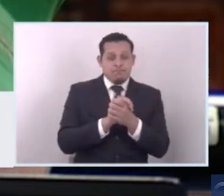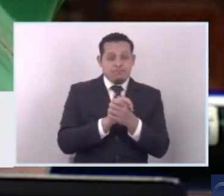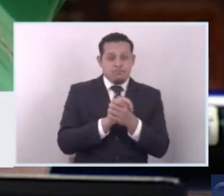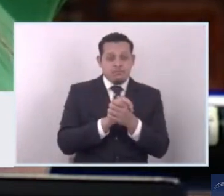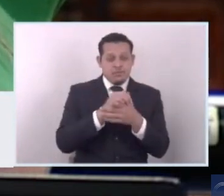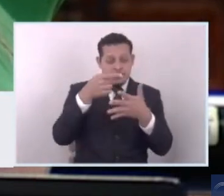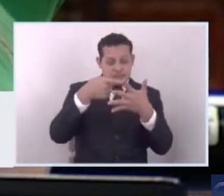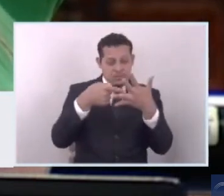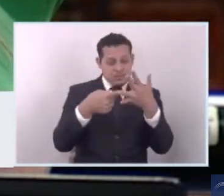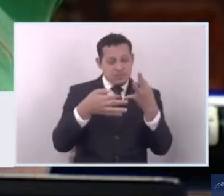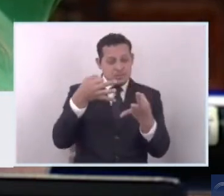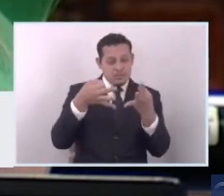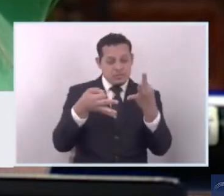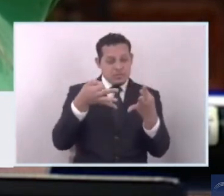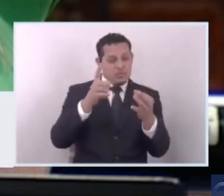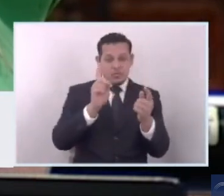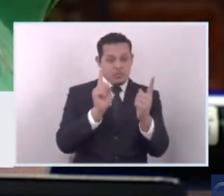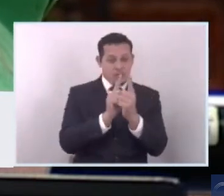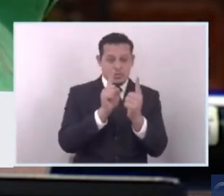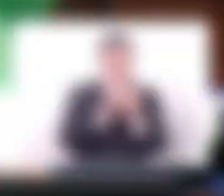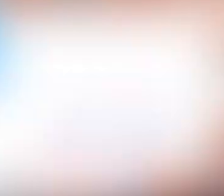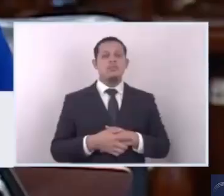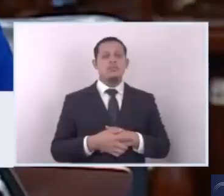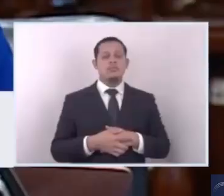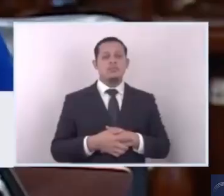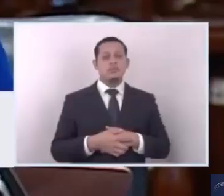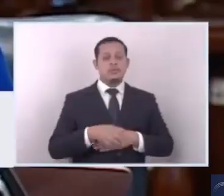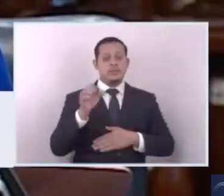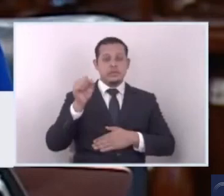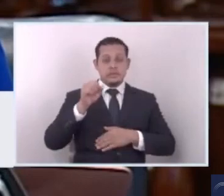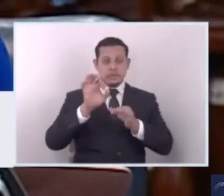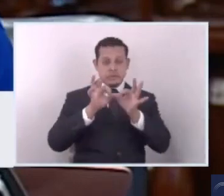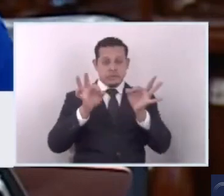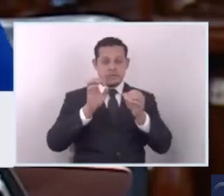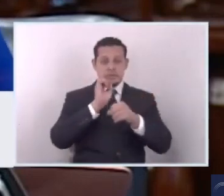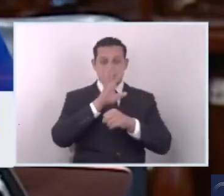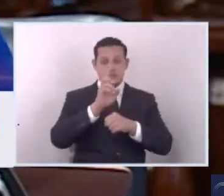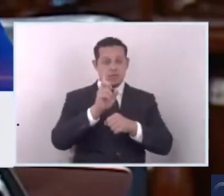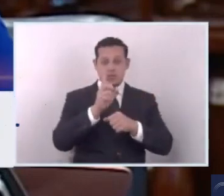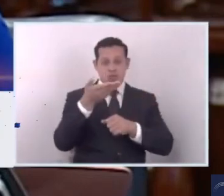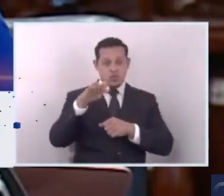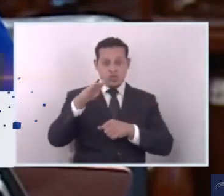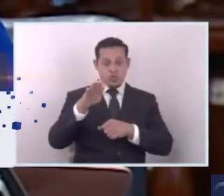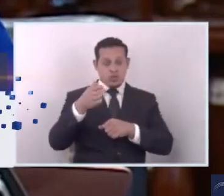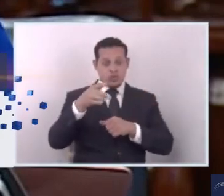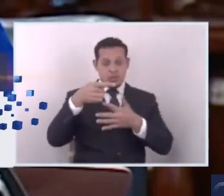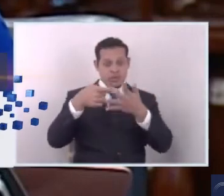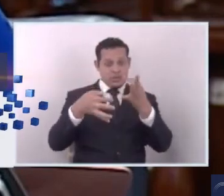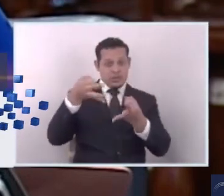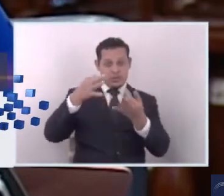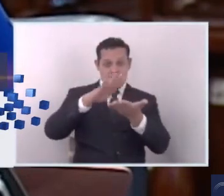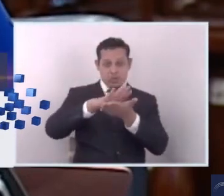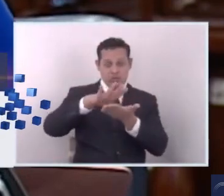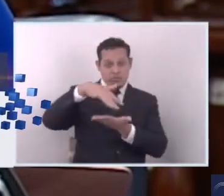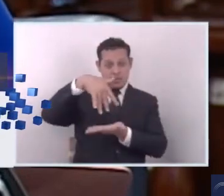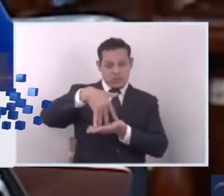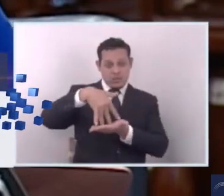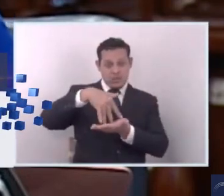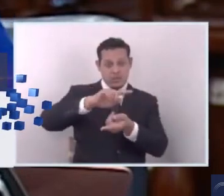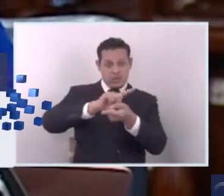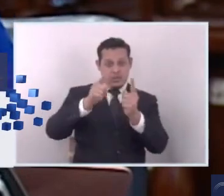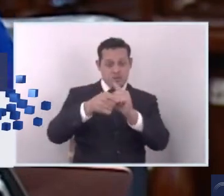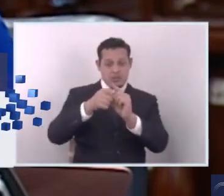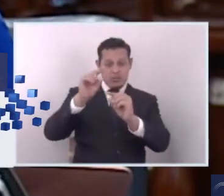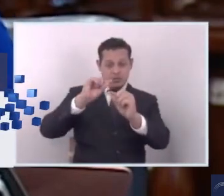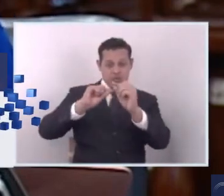considerandos de la ley pero no conocemos el convenio si dice también es que no se va a usar ley de compras públicas se salta la